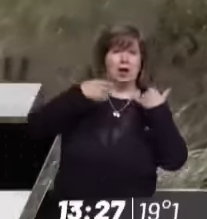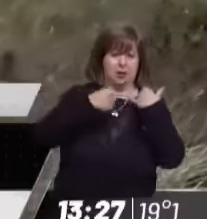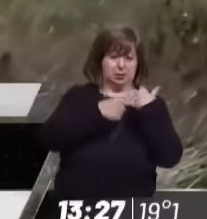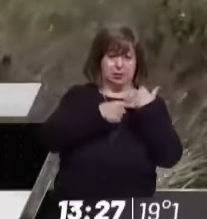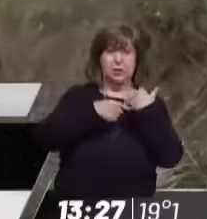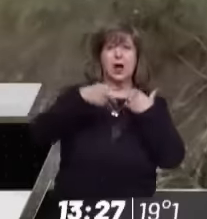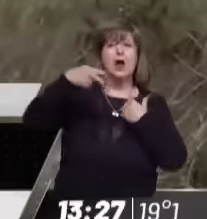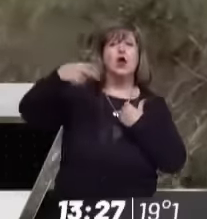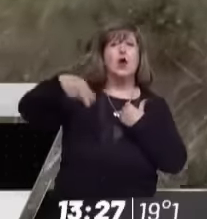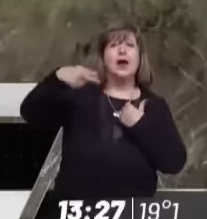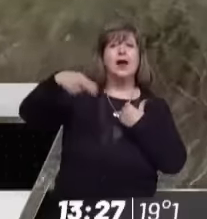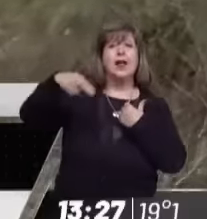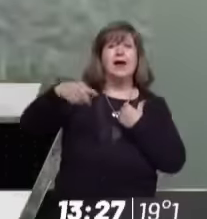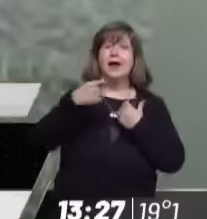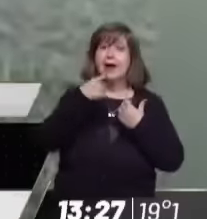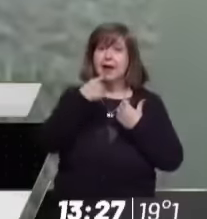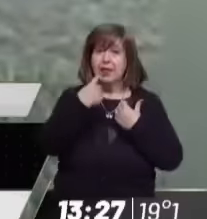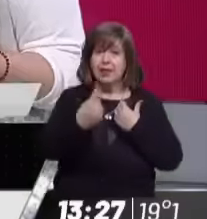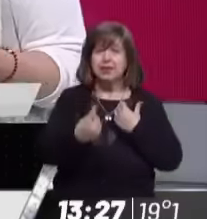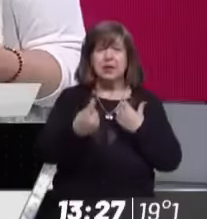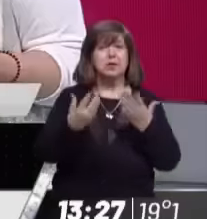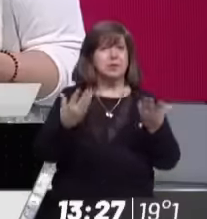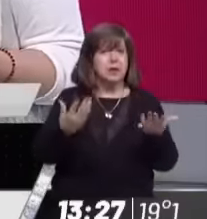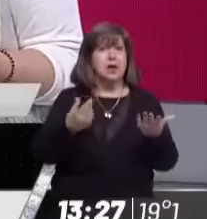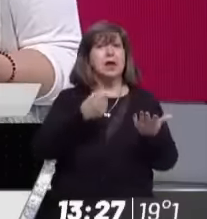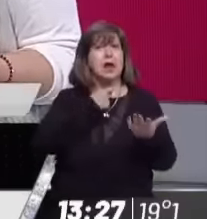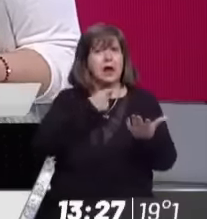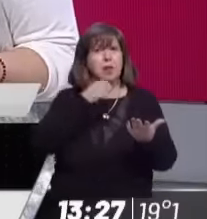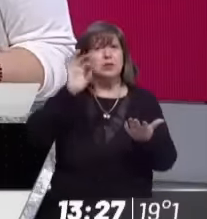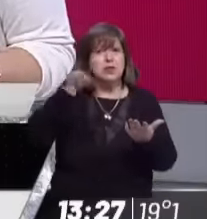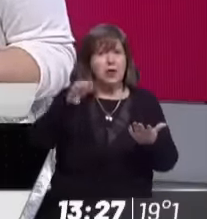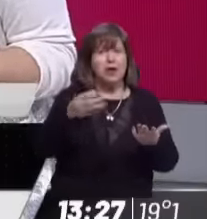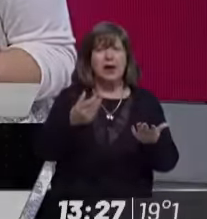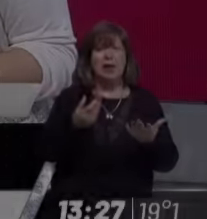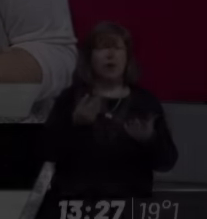datos que se van a conocer. Todos queremos saber qué pasó con Loan a 33 días de su desaparición.